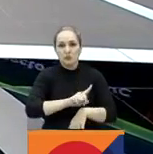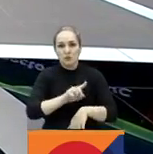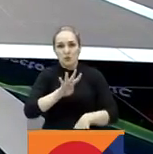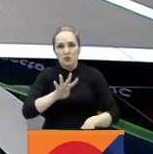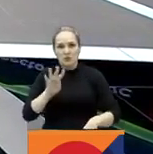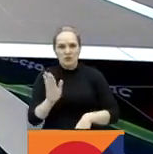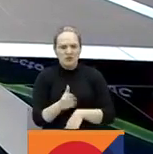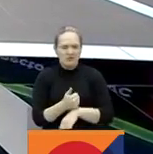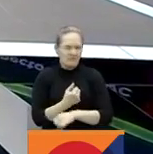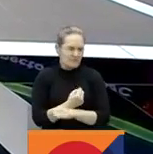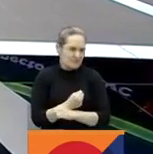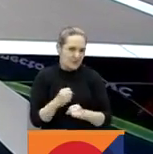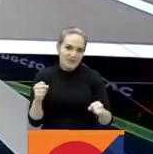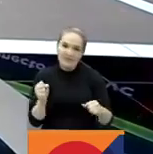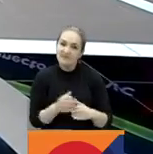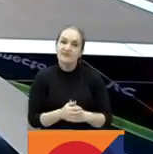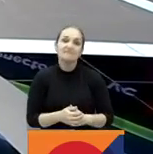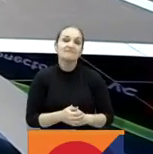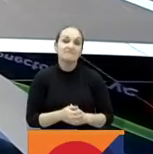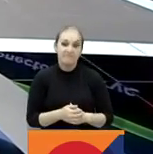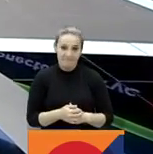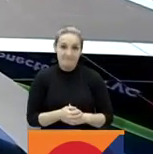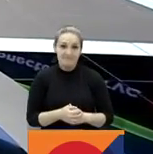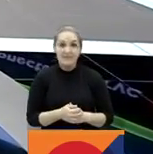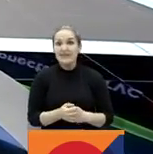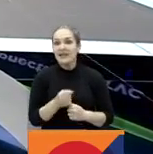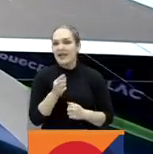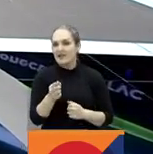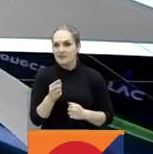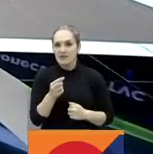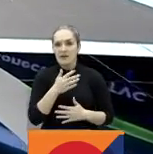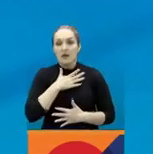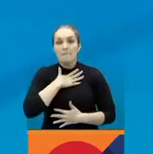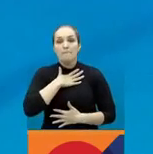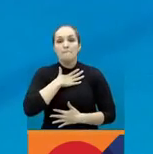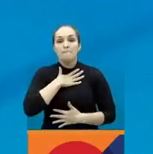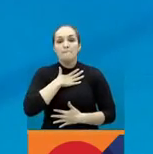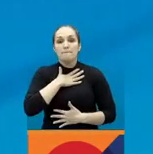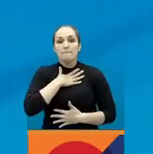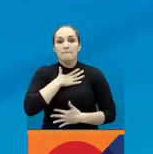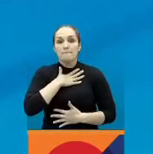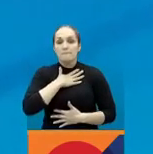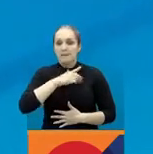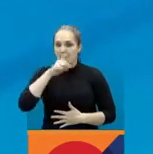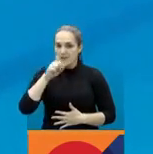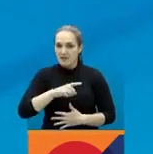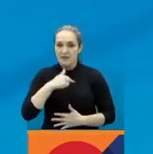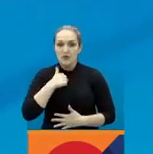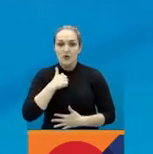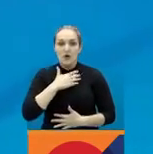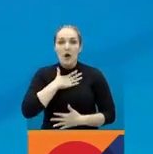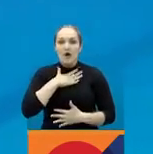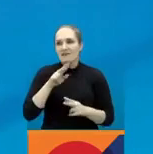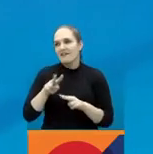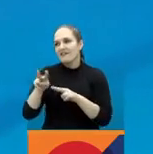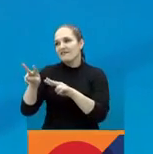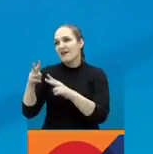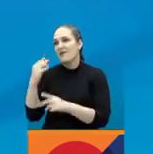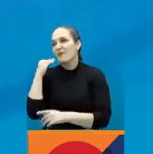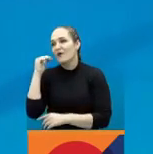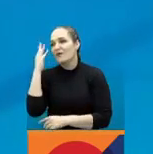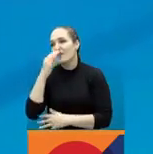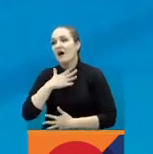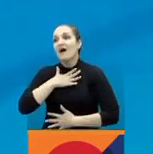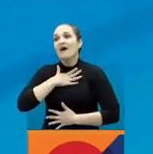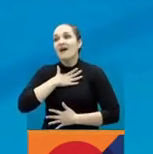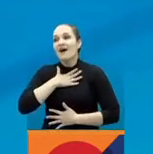algo impresionante. Sí, tremendo. Entonces hay que saber mantener la respiración, por supuesto. Como yo siempre la mantengo, la respiración, cada vez que la veo a ustedes y, por supuesto, a